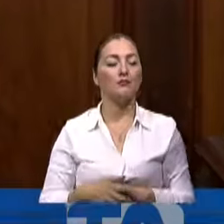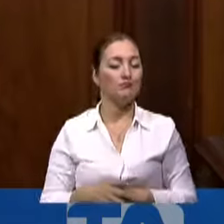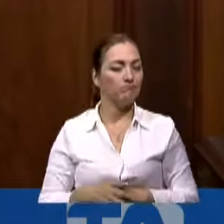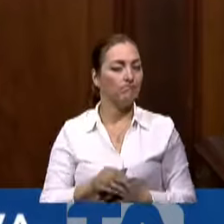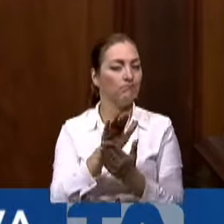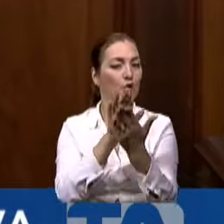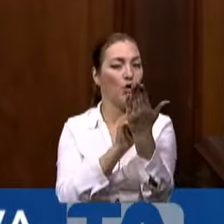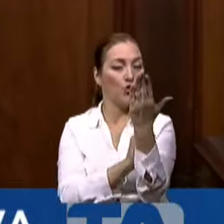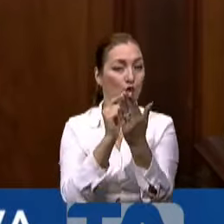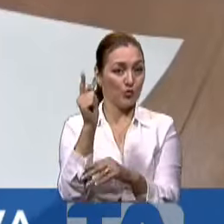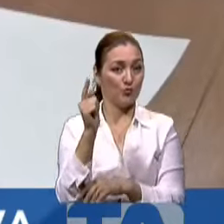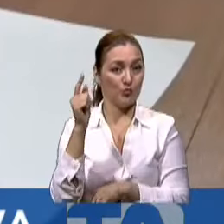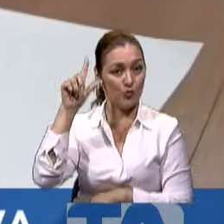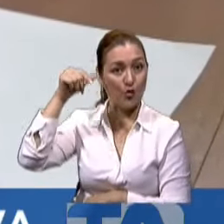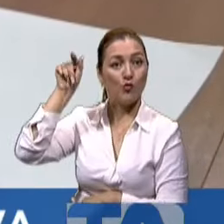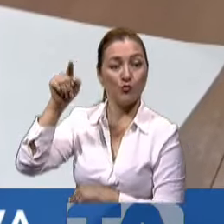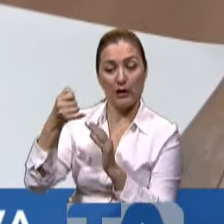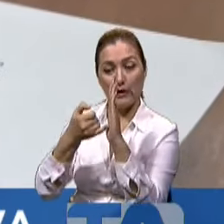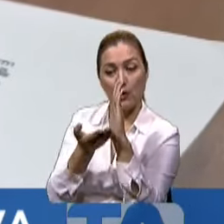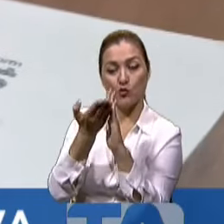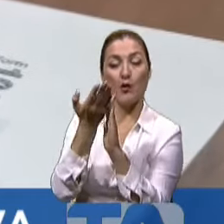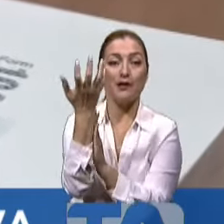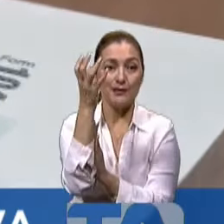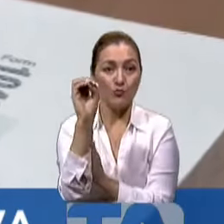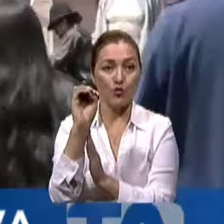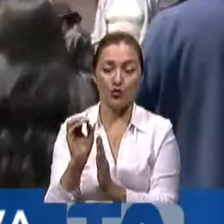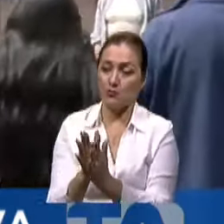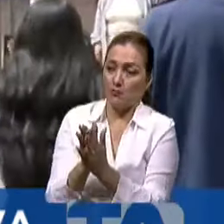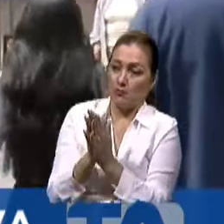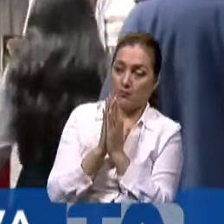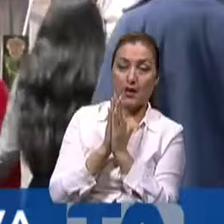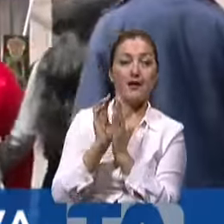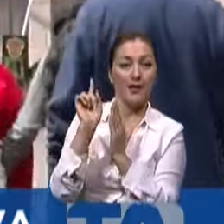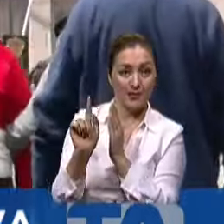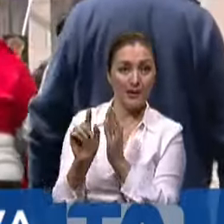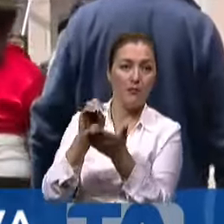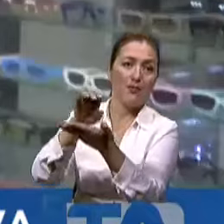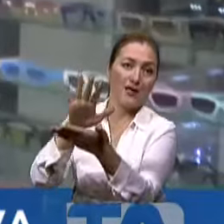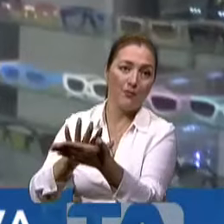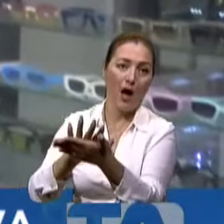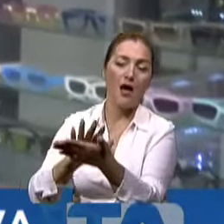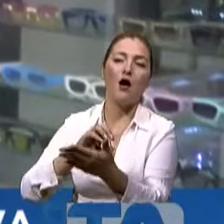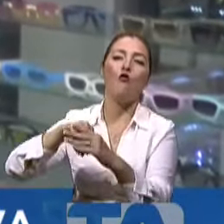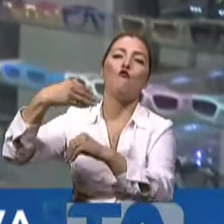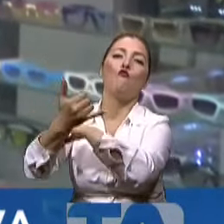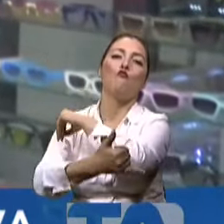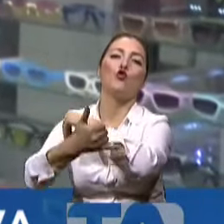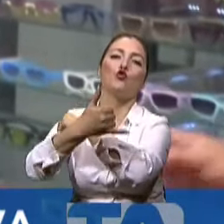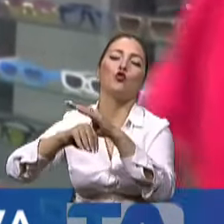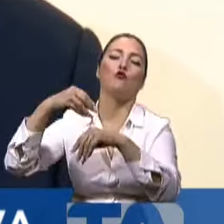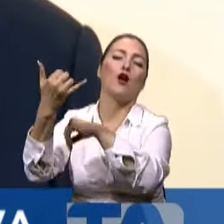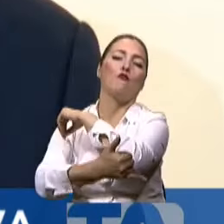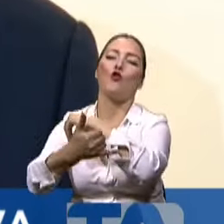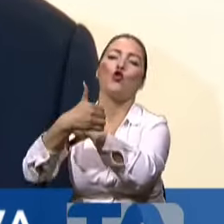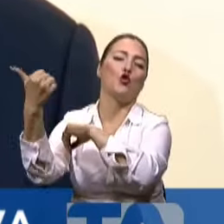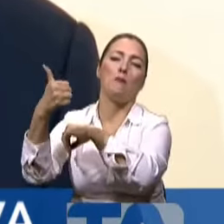al proyecto del Ejecutivo de incrementar el IVA al 15%, solicitan también que esta medida sea aplicada solo para productos